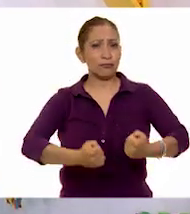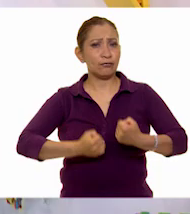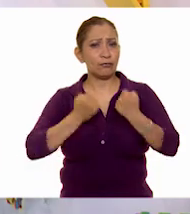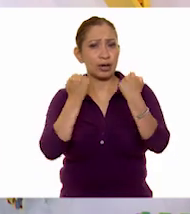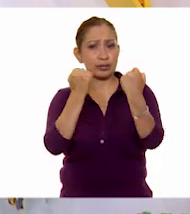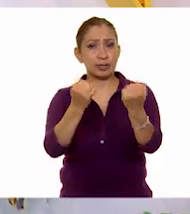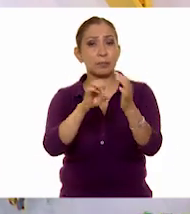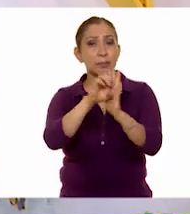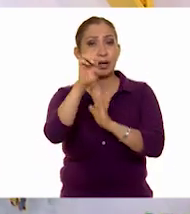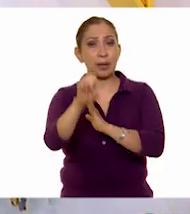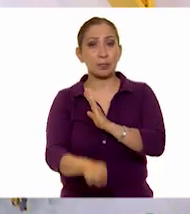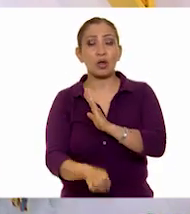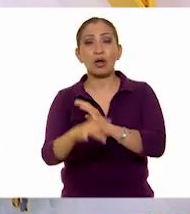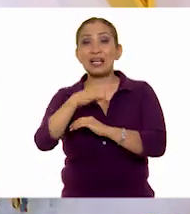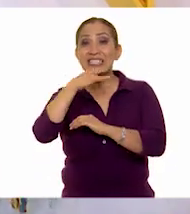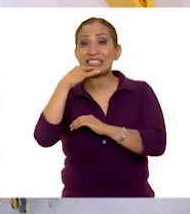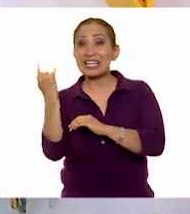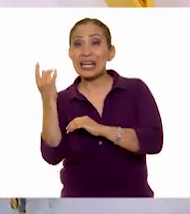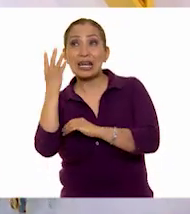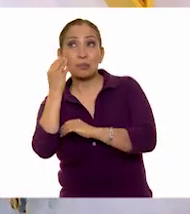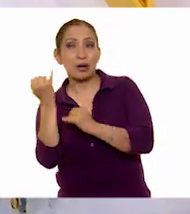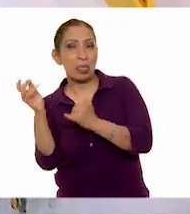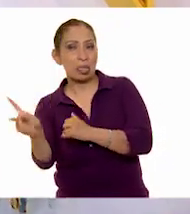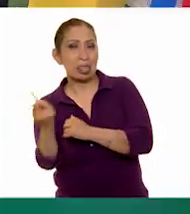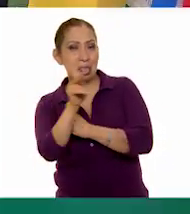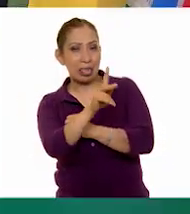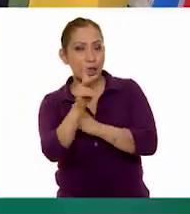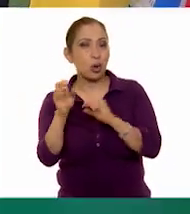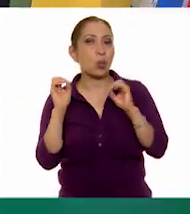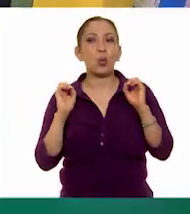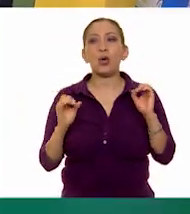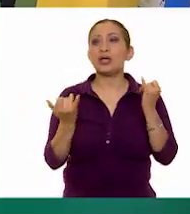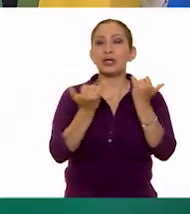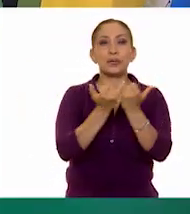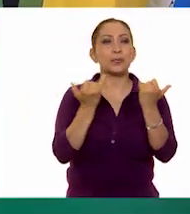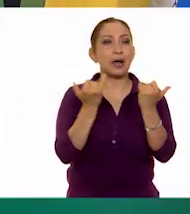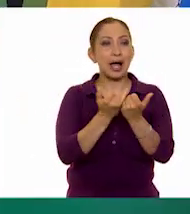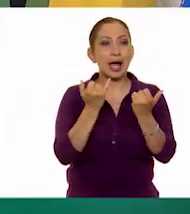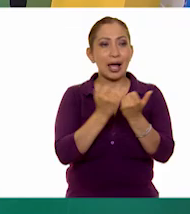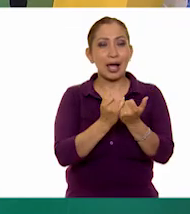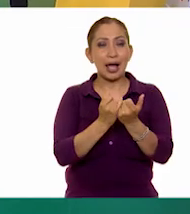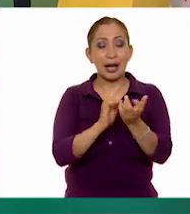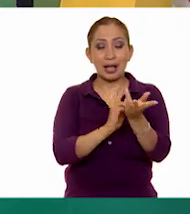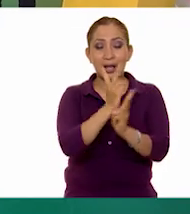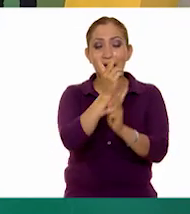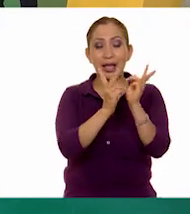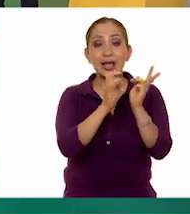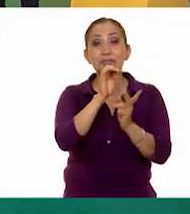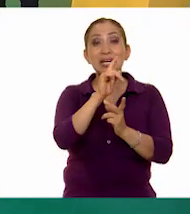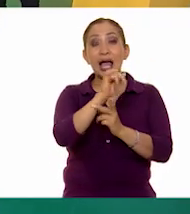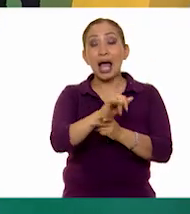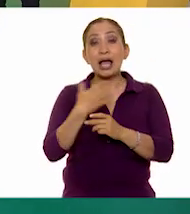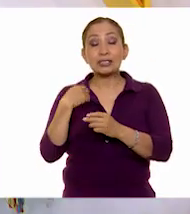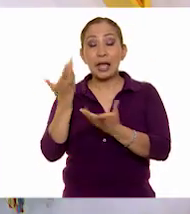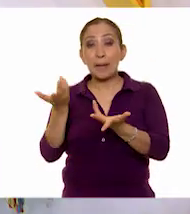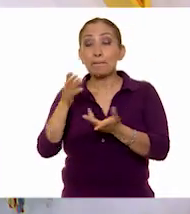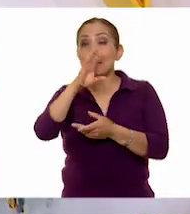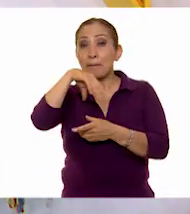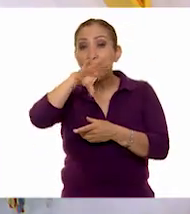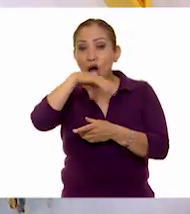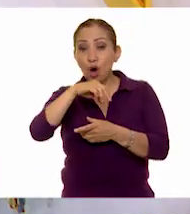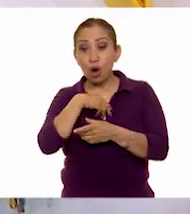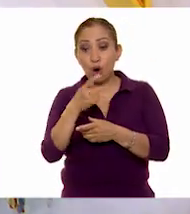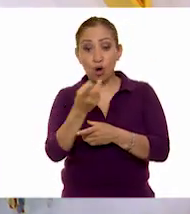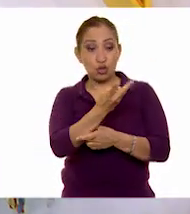como el chilito con limón, como las espinacas con el mango. Ajá. Solitos